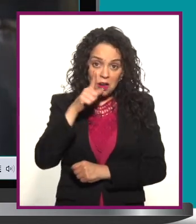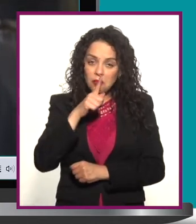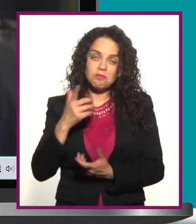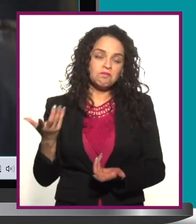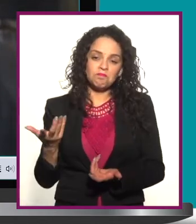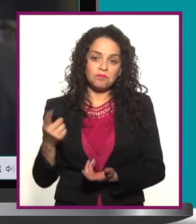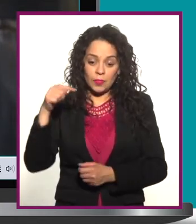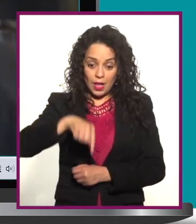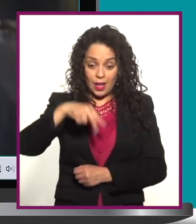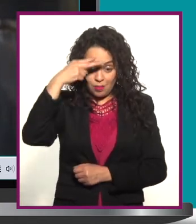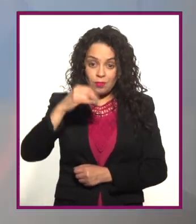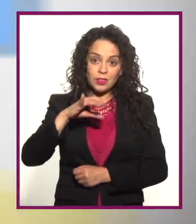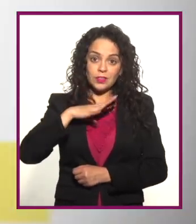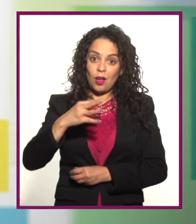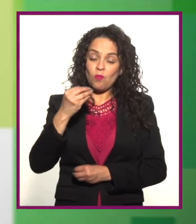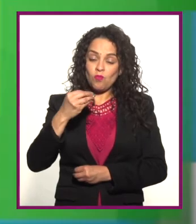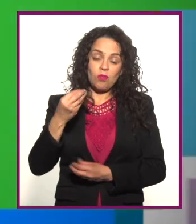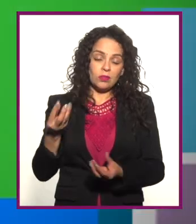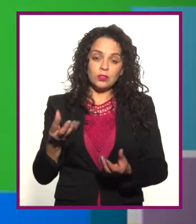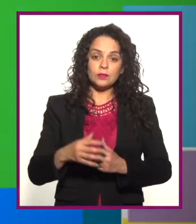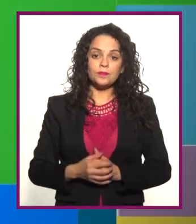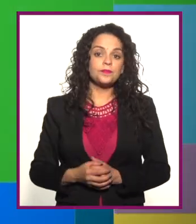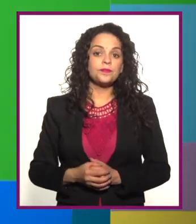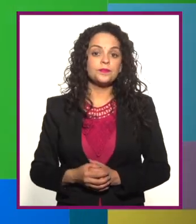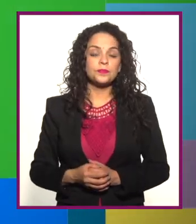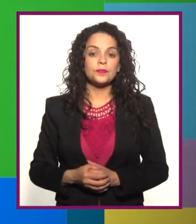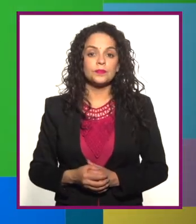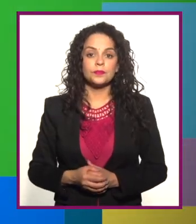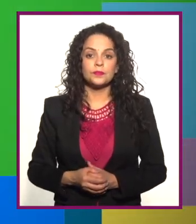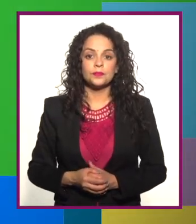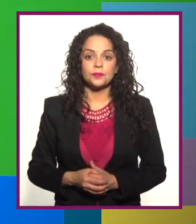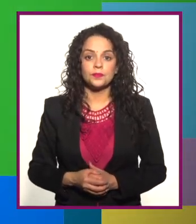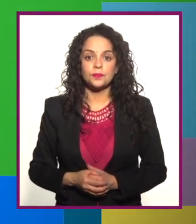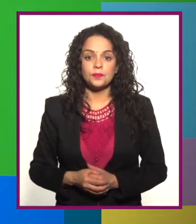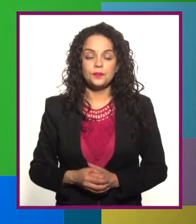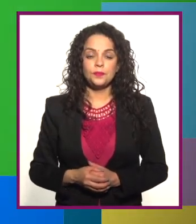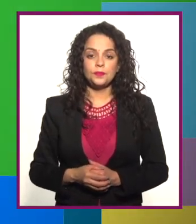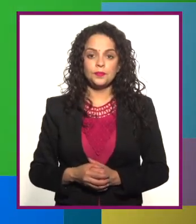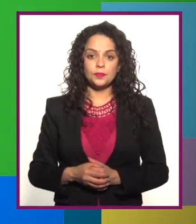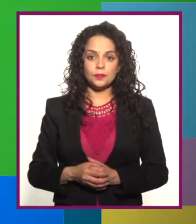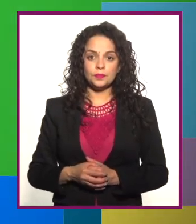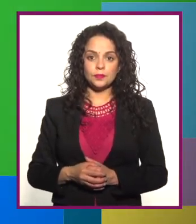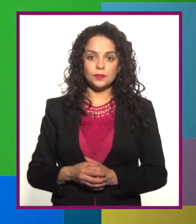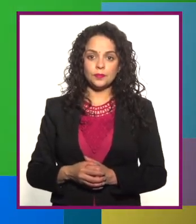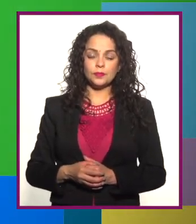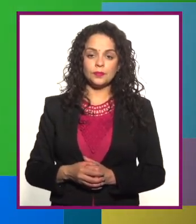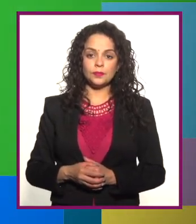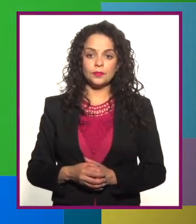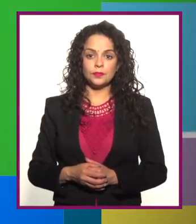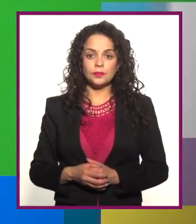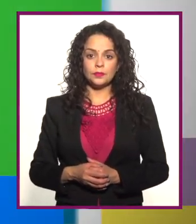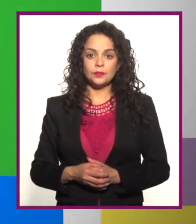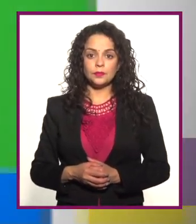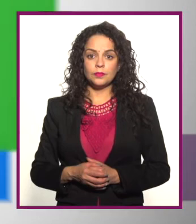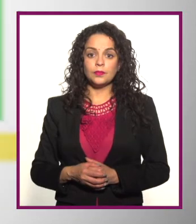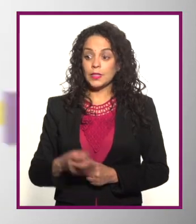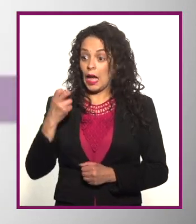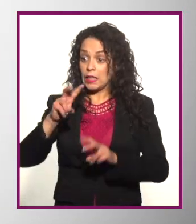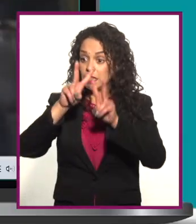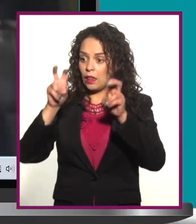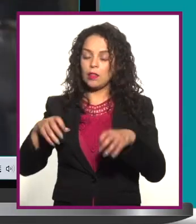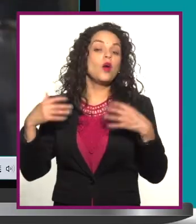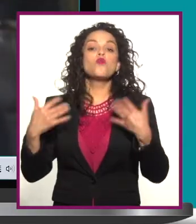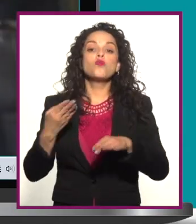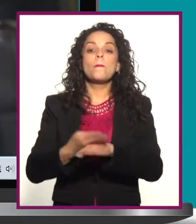y una cultura tan rica como la nuestra. Además del náhuatl, ¿qué otras lenguas indígenas aportaron palabras para el español que hablamos hoy en día en